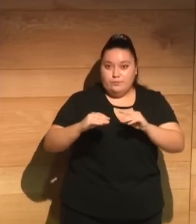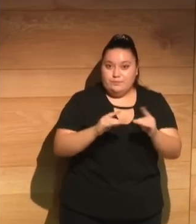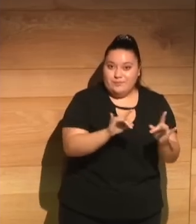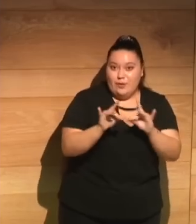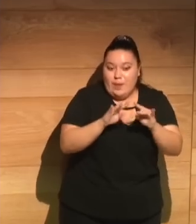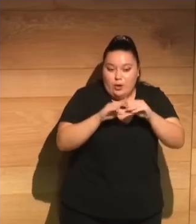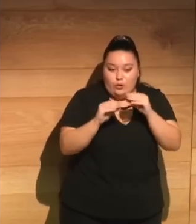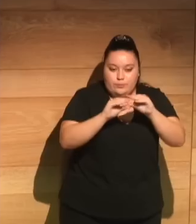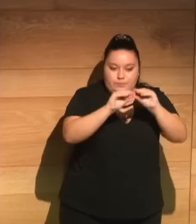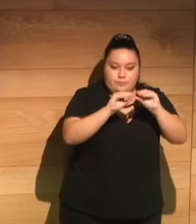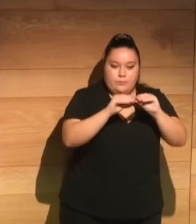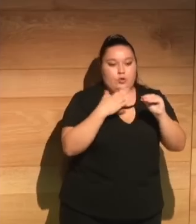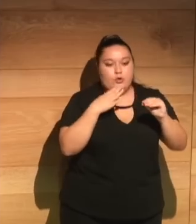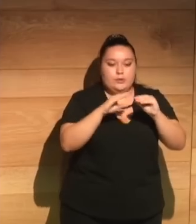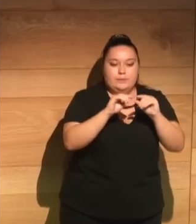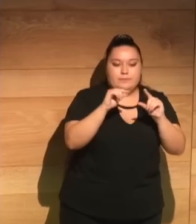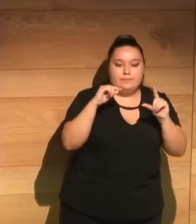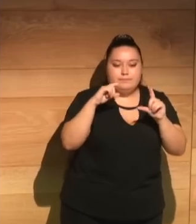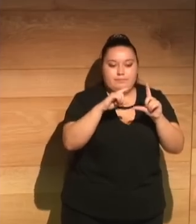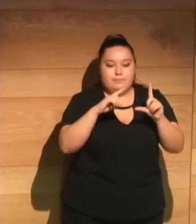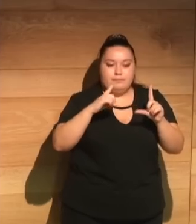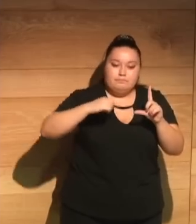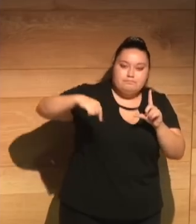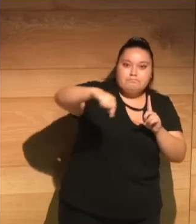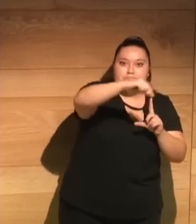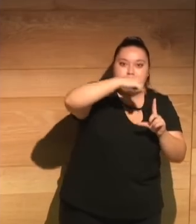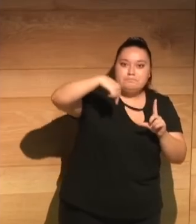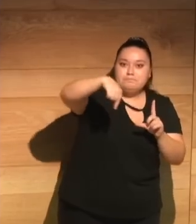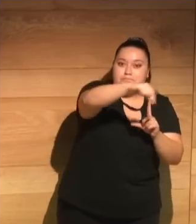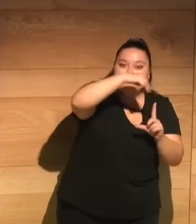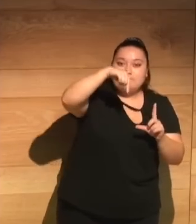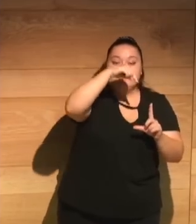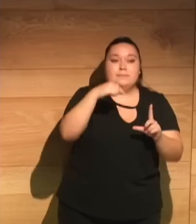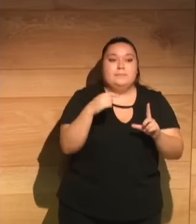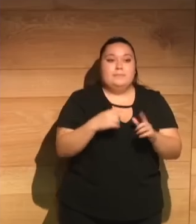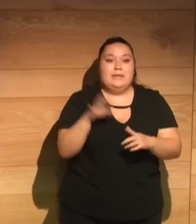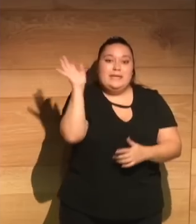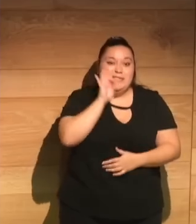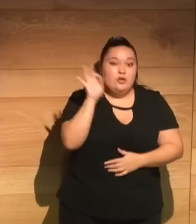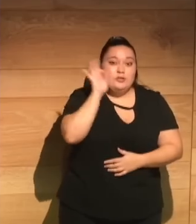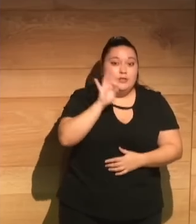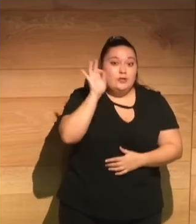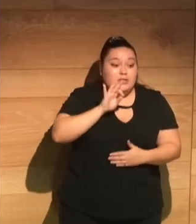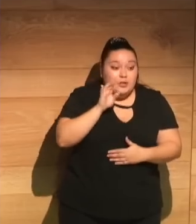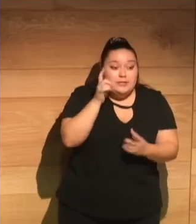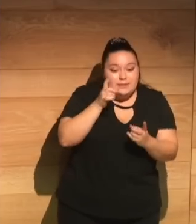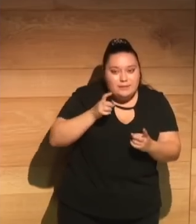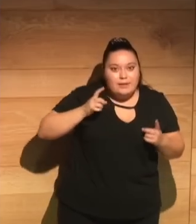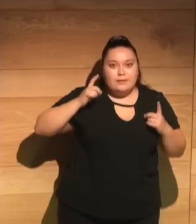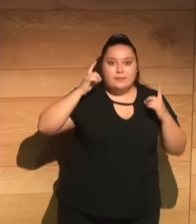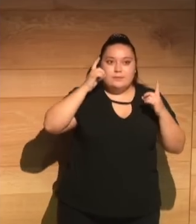Como un disco, como un vinilo. Ese sonido, exacto. El ser humano lleva siglos y siglos y siglos